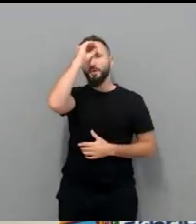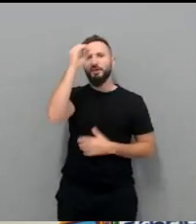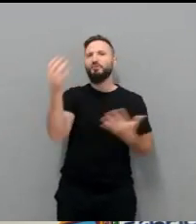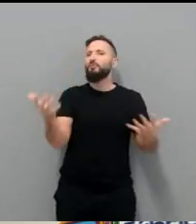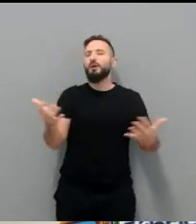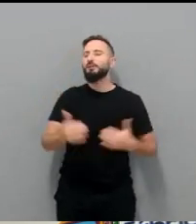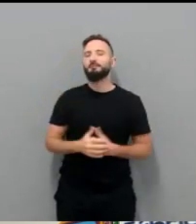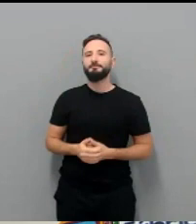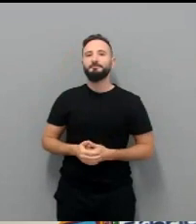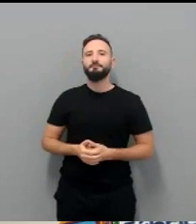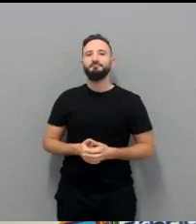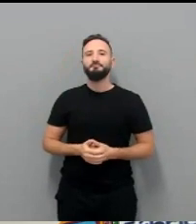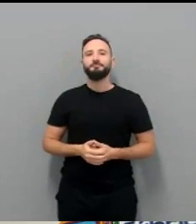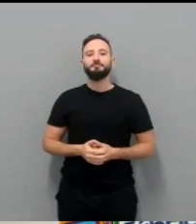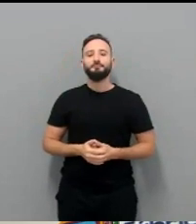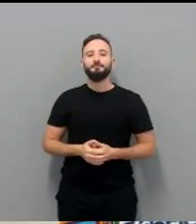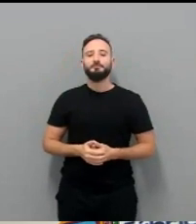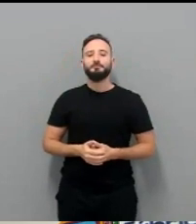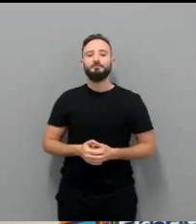parece?